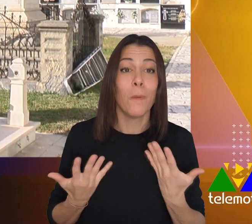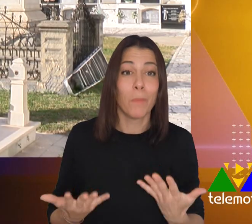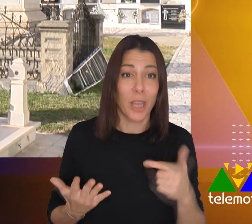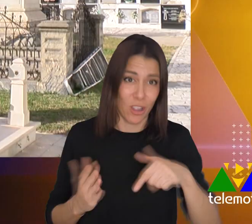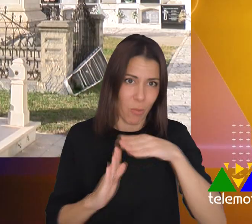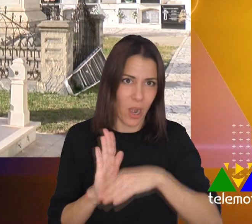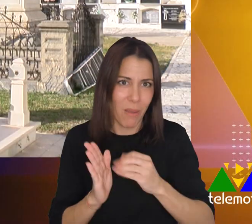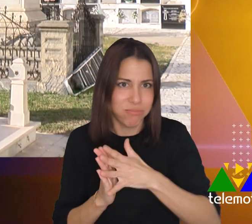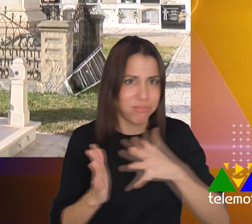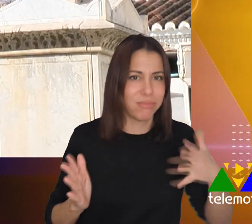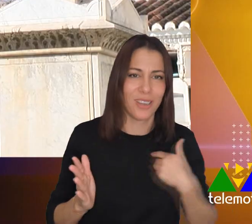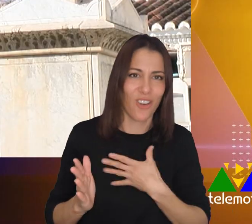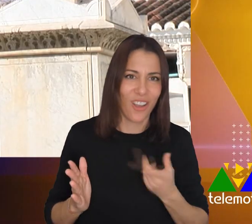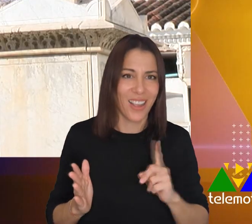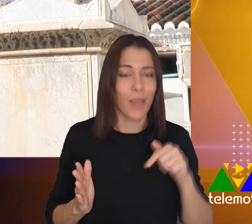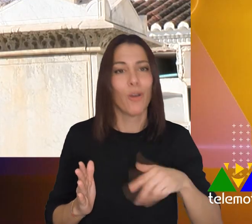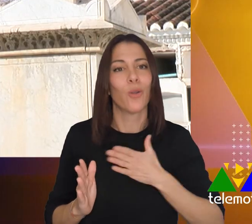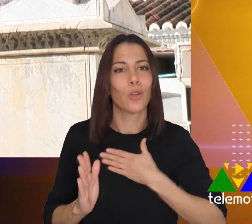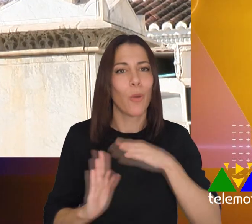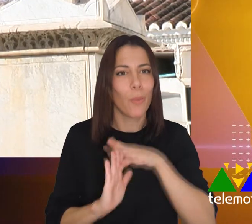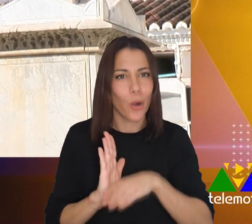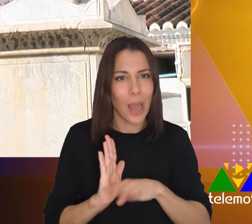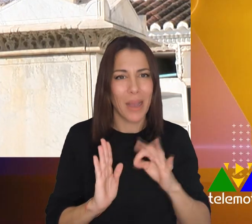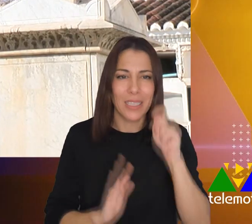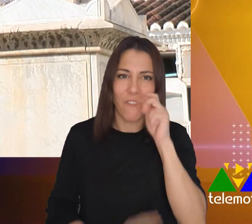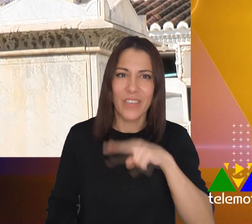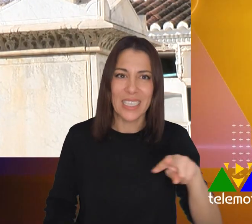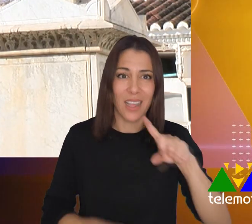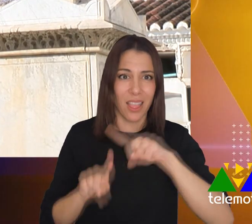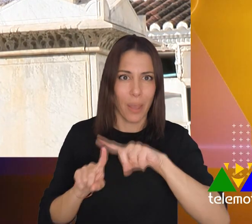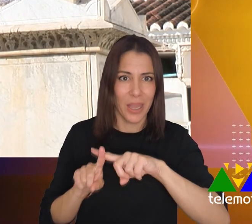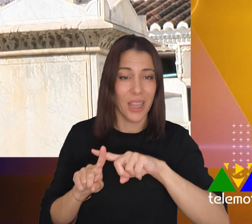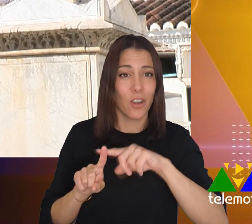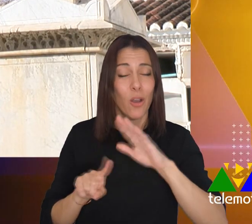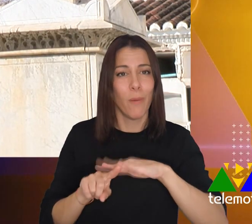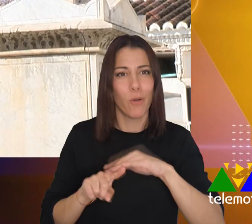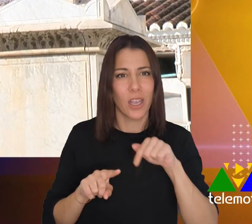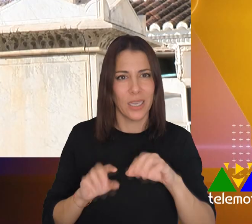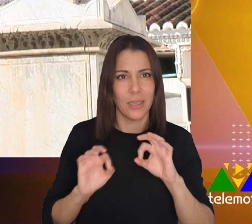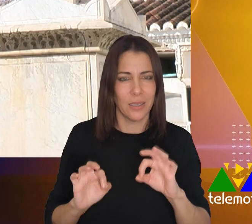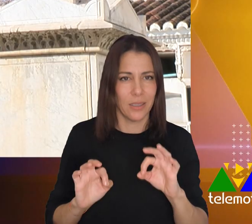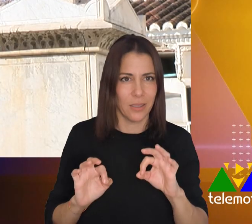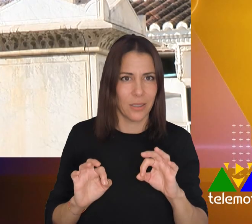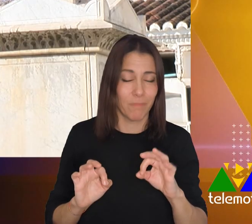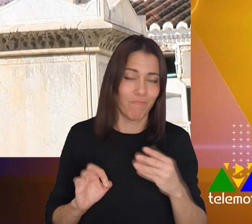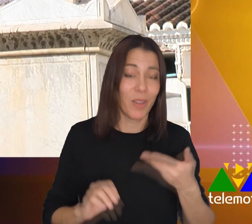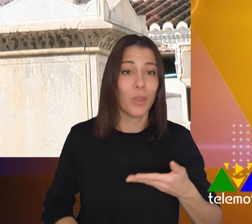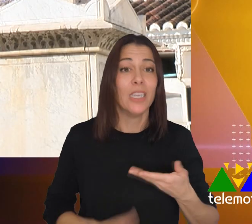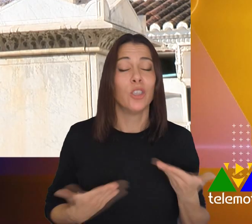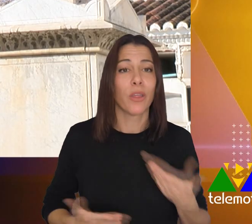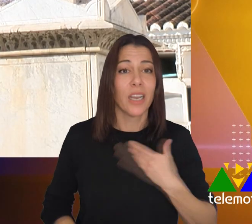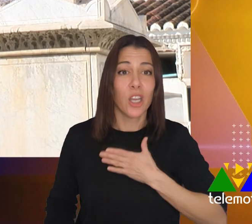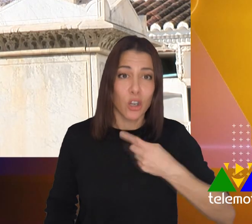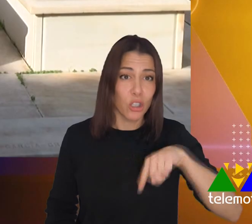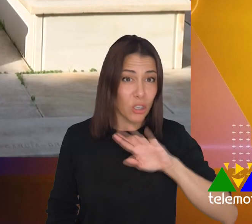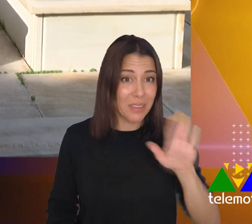este programa de nuestra alquería, de la visita al cementerio, porque esto si no sería tremendamente largo. Nosotros, si te